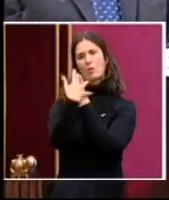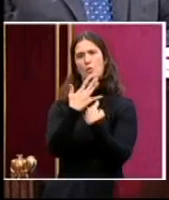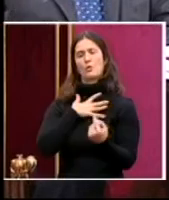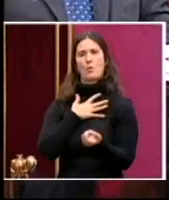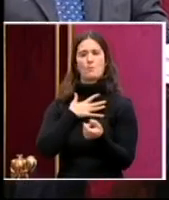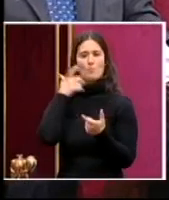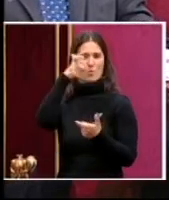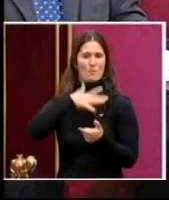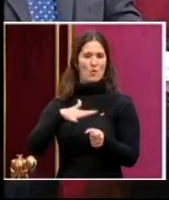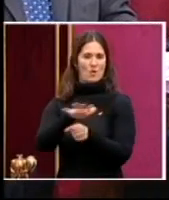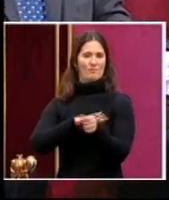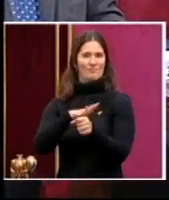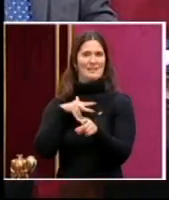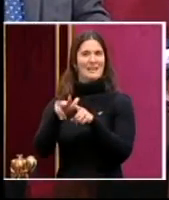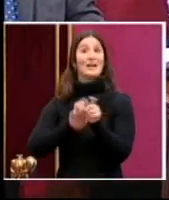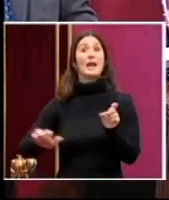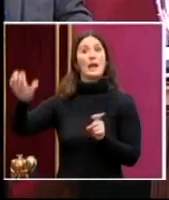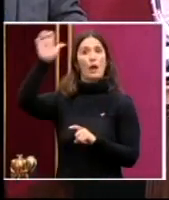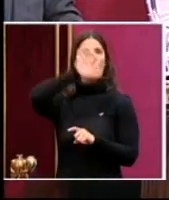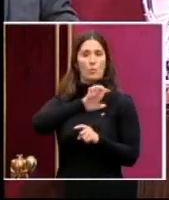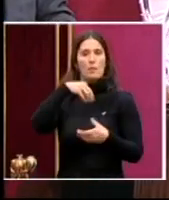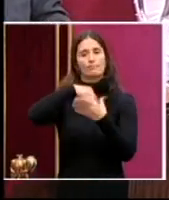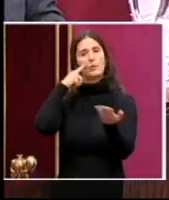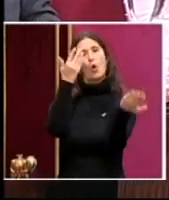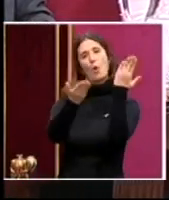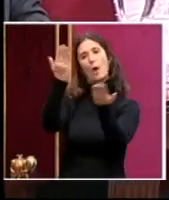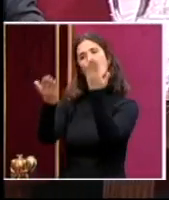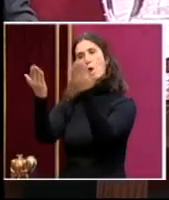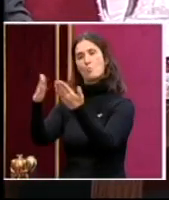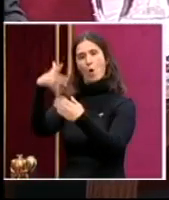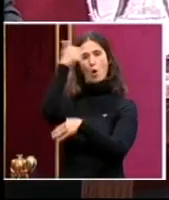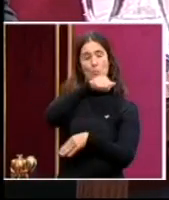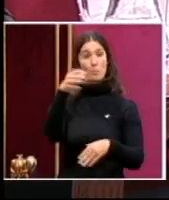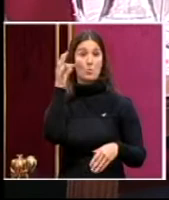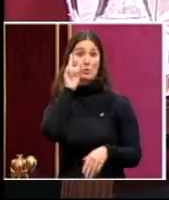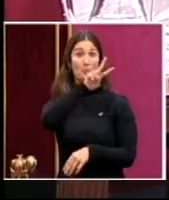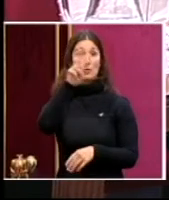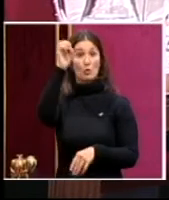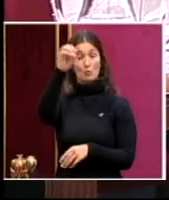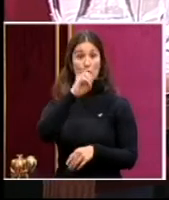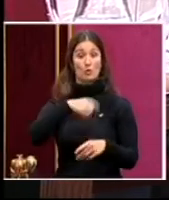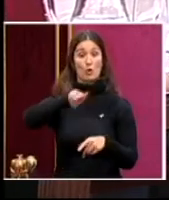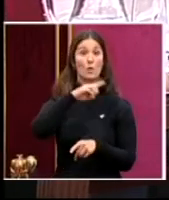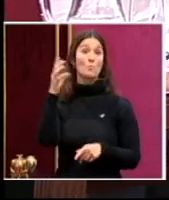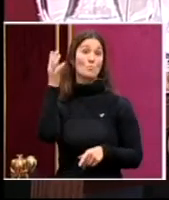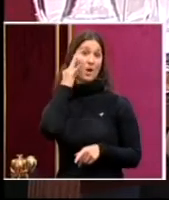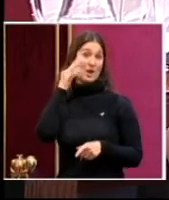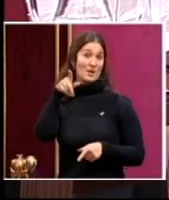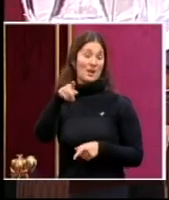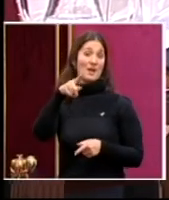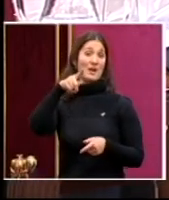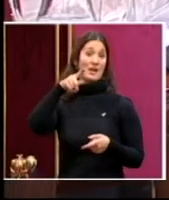de la población gitana en Europa, comparando en este caso las diferencias entre hombres y mujeres. El 22% de las mujeres romaníes y